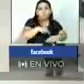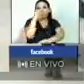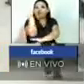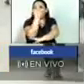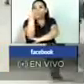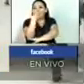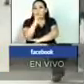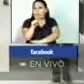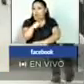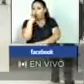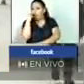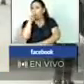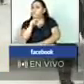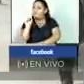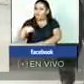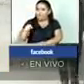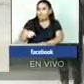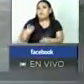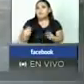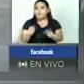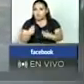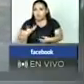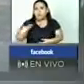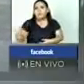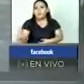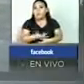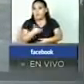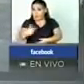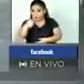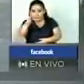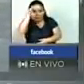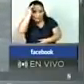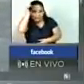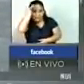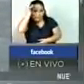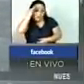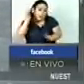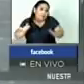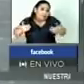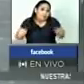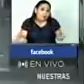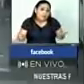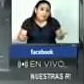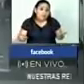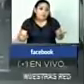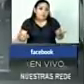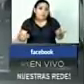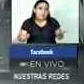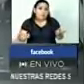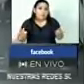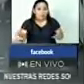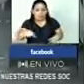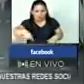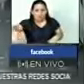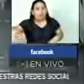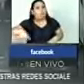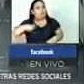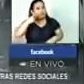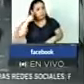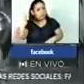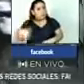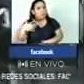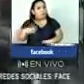nacional. Hay temor de parte de la población, porque usted sabe de que, pues sí, son gente, delincuentes, pues, que